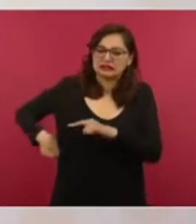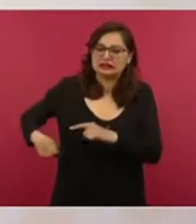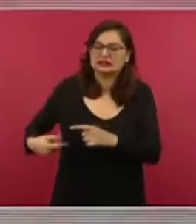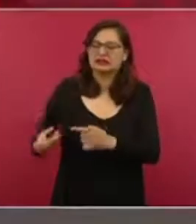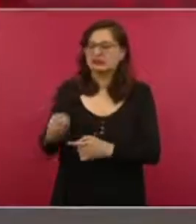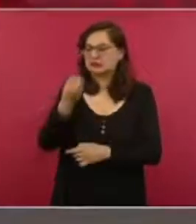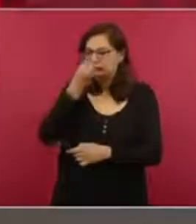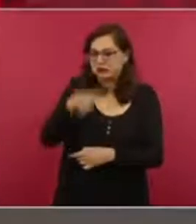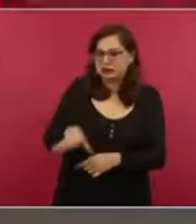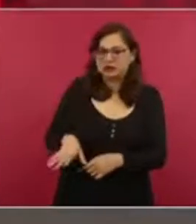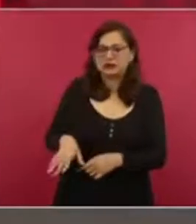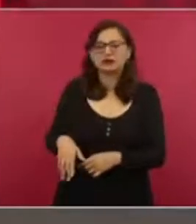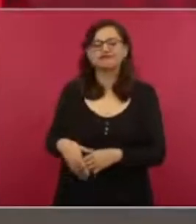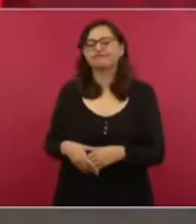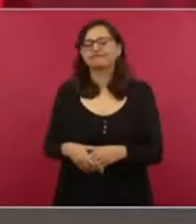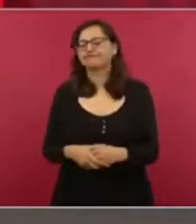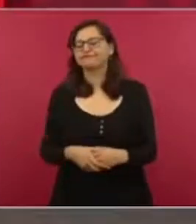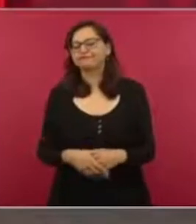Entonces,